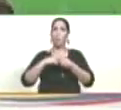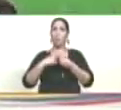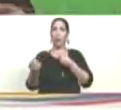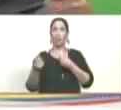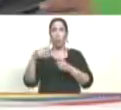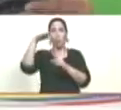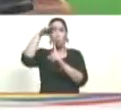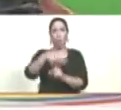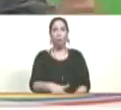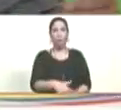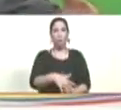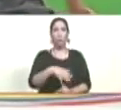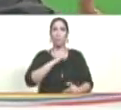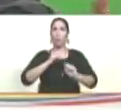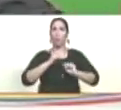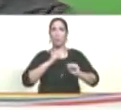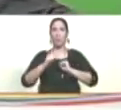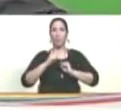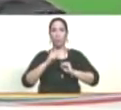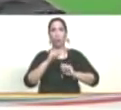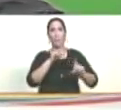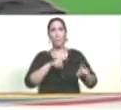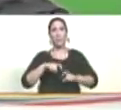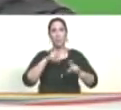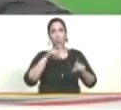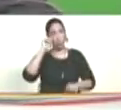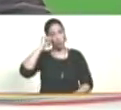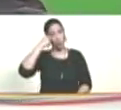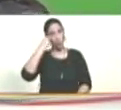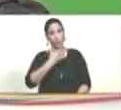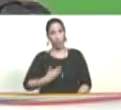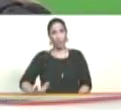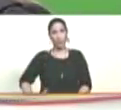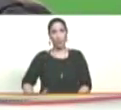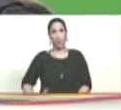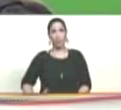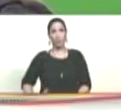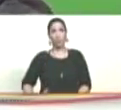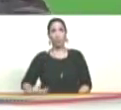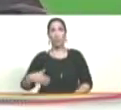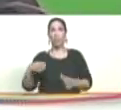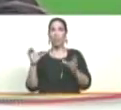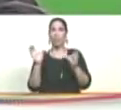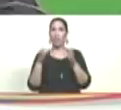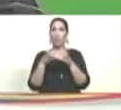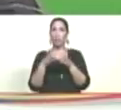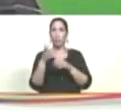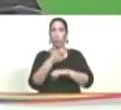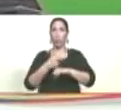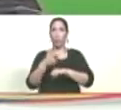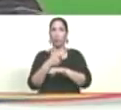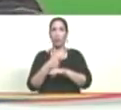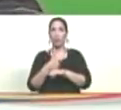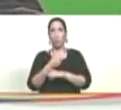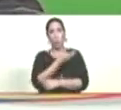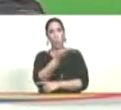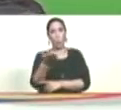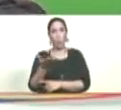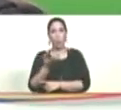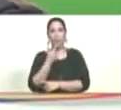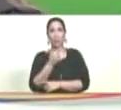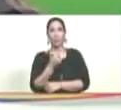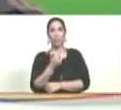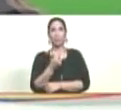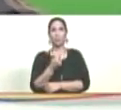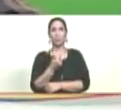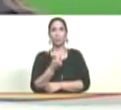atropellar al movimiento campesino. Es más, recuerdo, presidente, que hubo una reunión con los gobernadores, y ustedes en esa reunión dijo, había